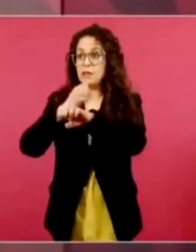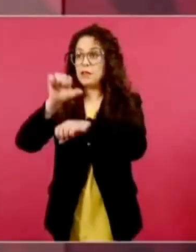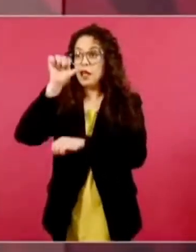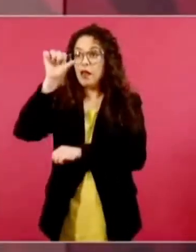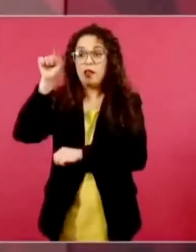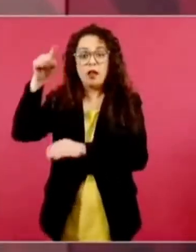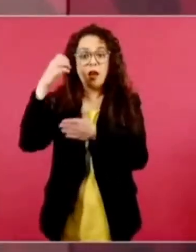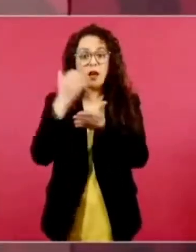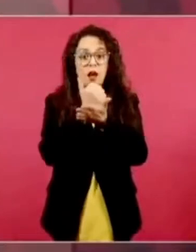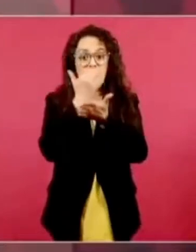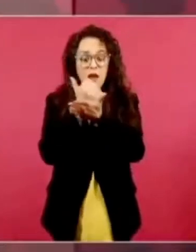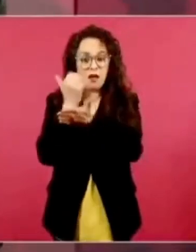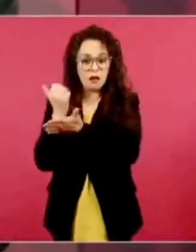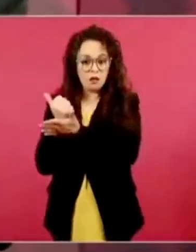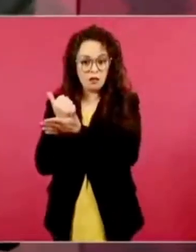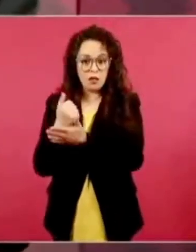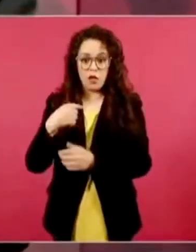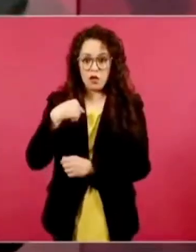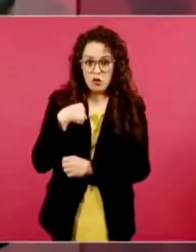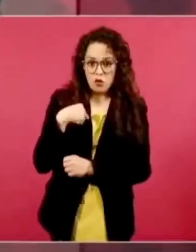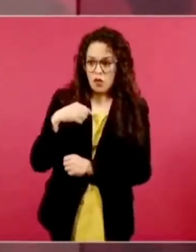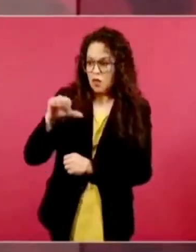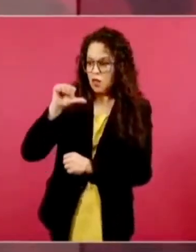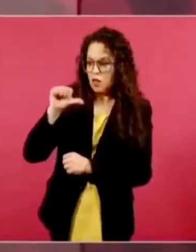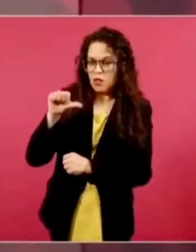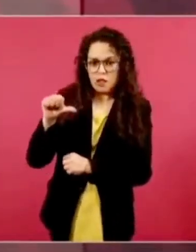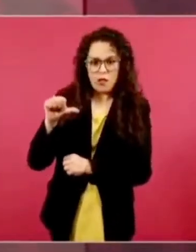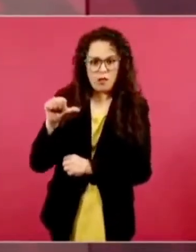y yo gané en 16.